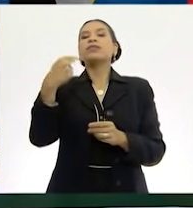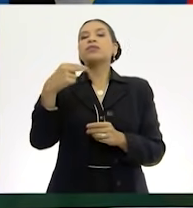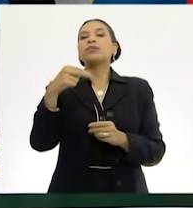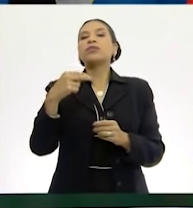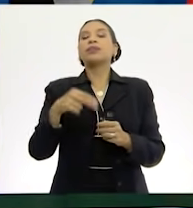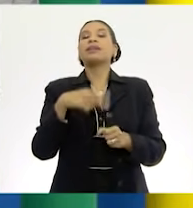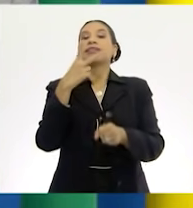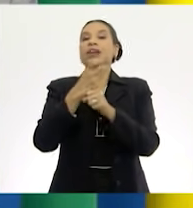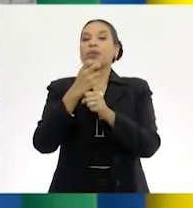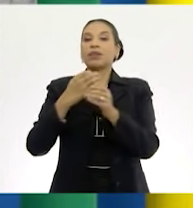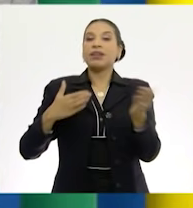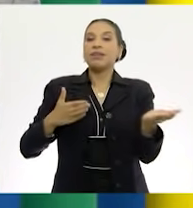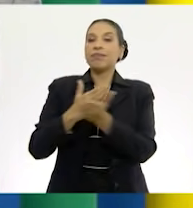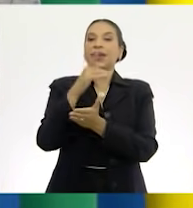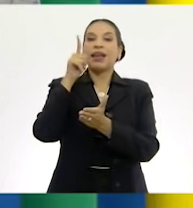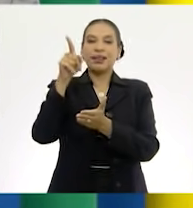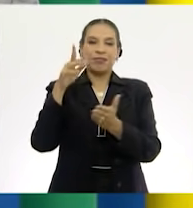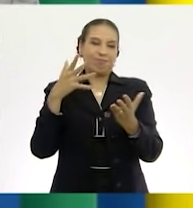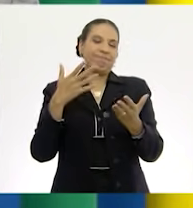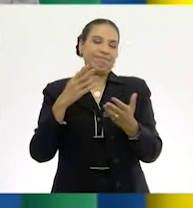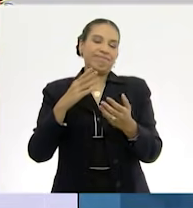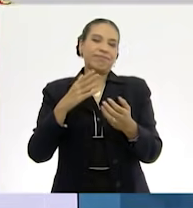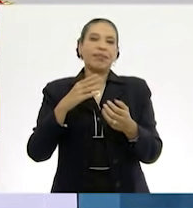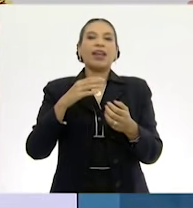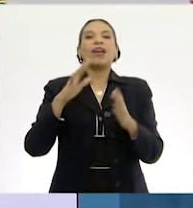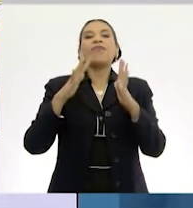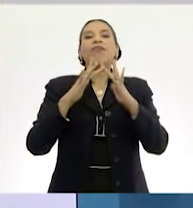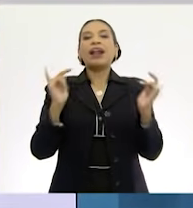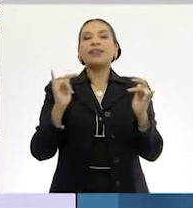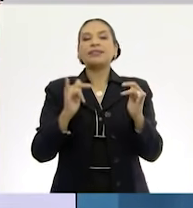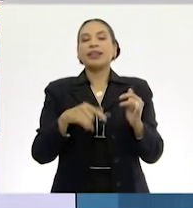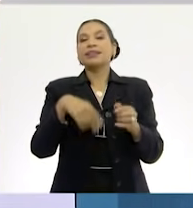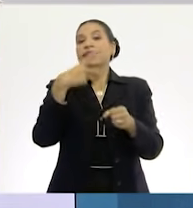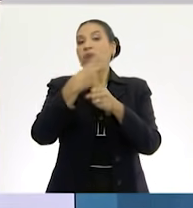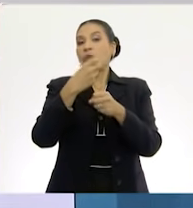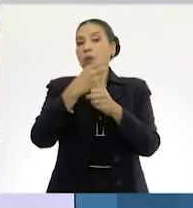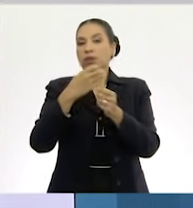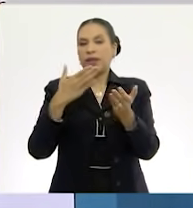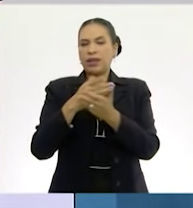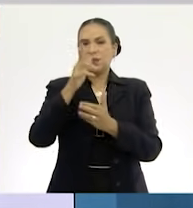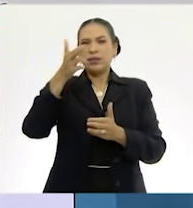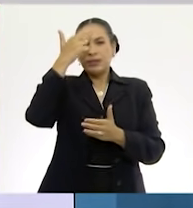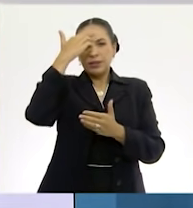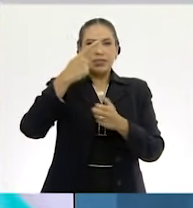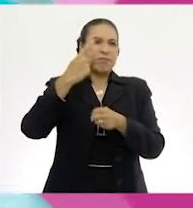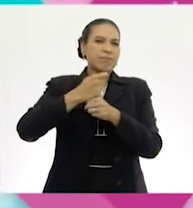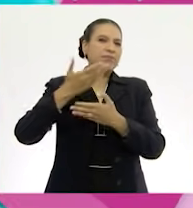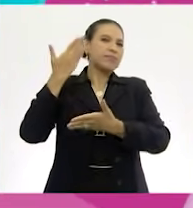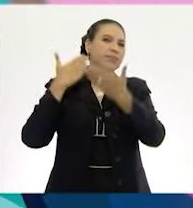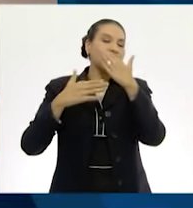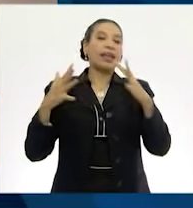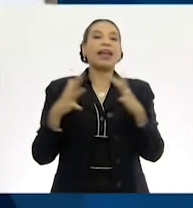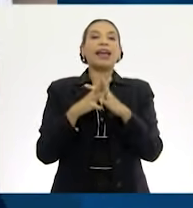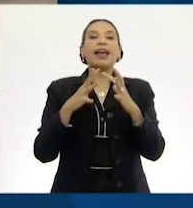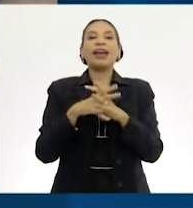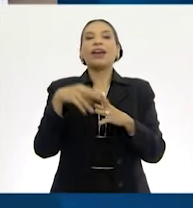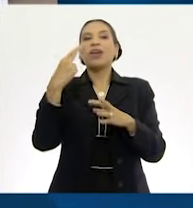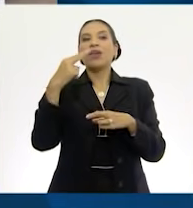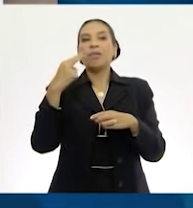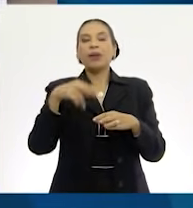como la Segunda Intervención Francesa, ¿es cierto? Así es. Es la segunda porque, si se acuerdan, la primera fue la Guerra de los